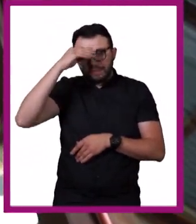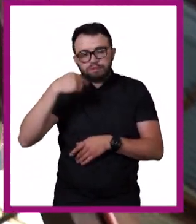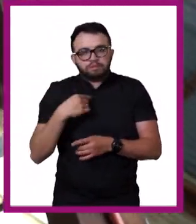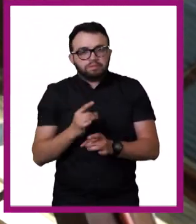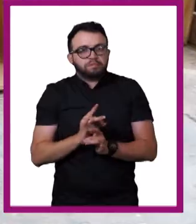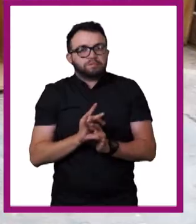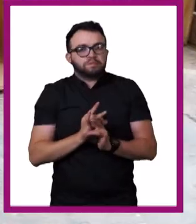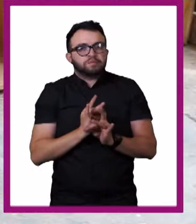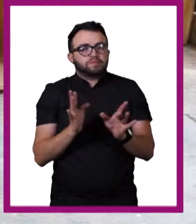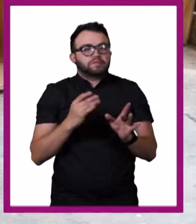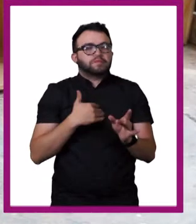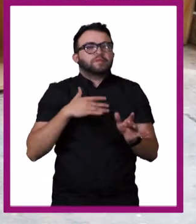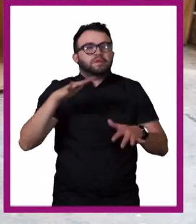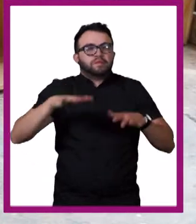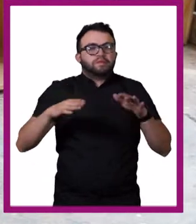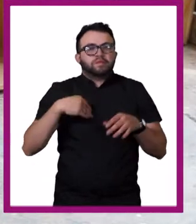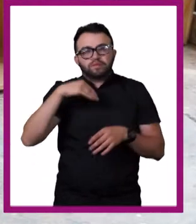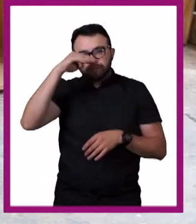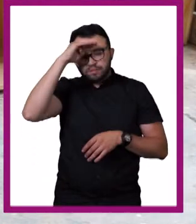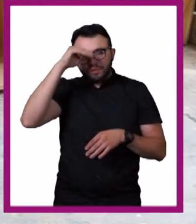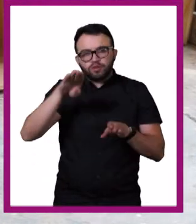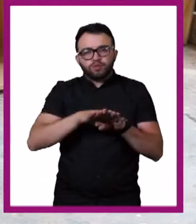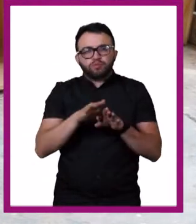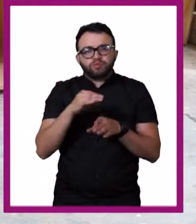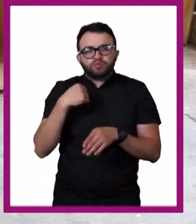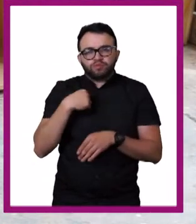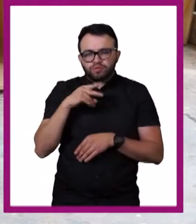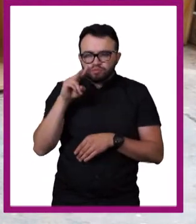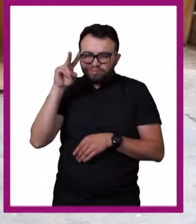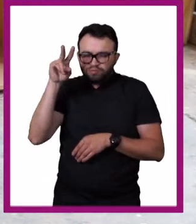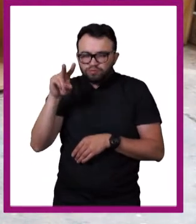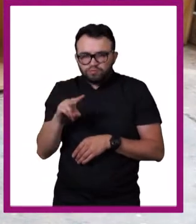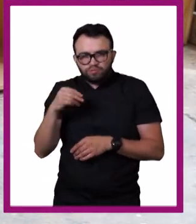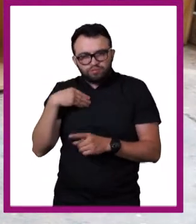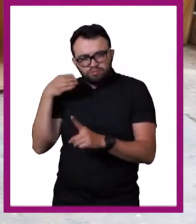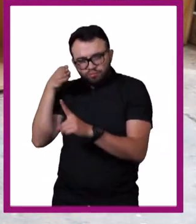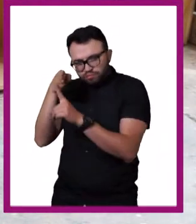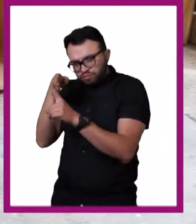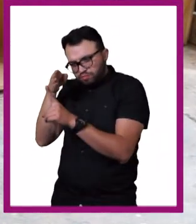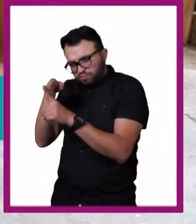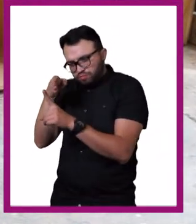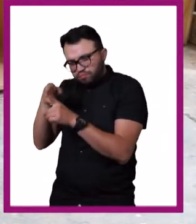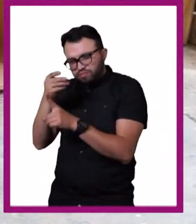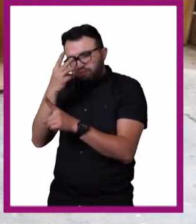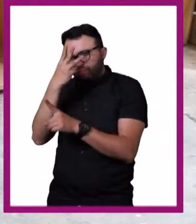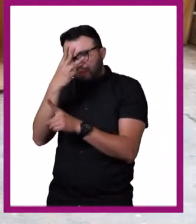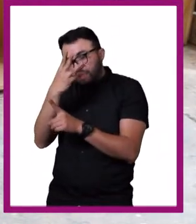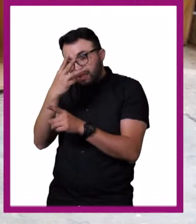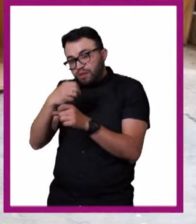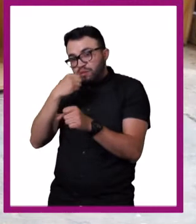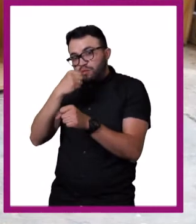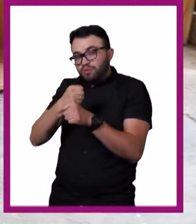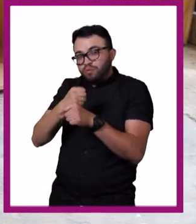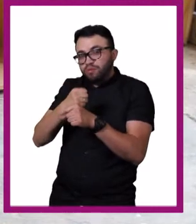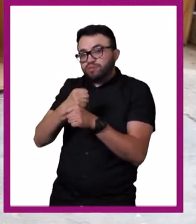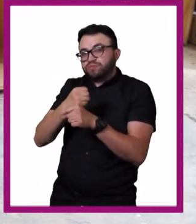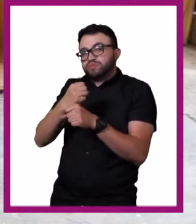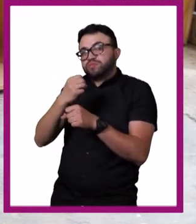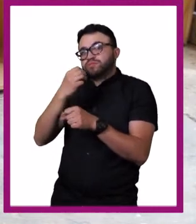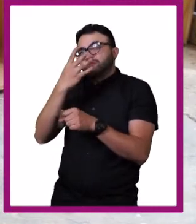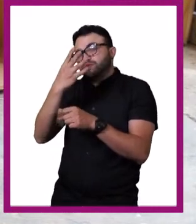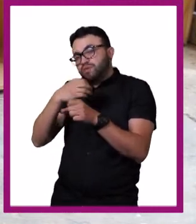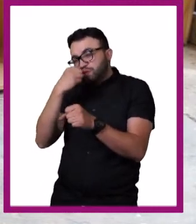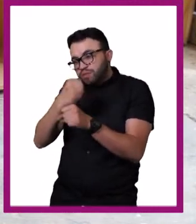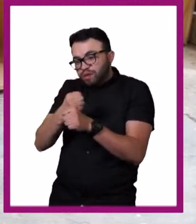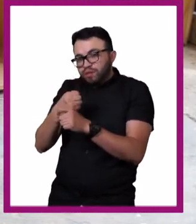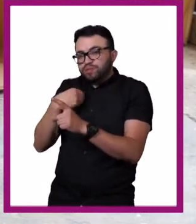de repente pienso a veces que si estoy muy concentrado en una técnica y trabajo en ella durante 3 o 4 años para hacer un grupo de